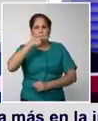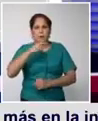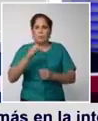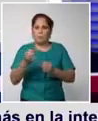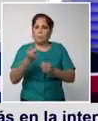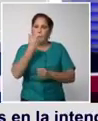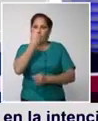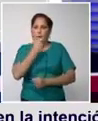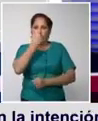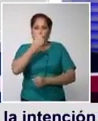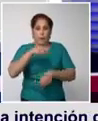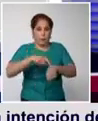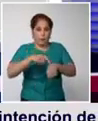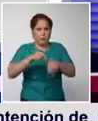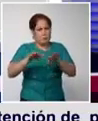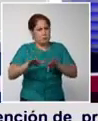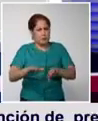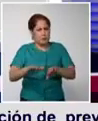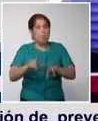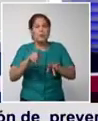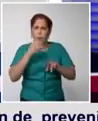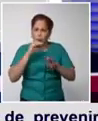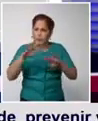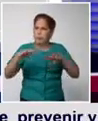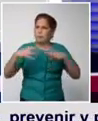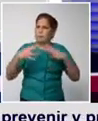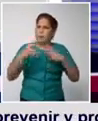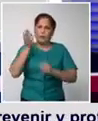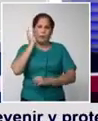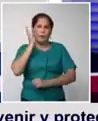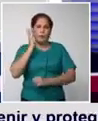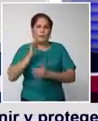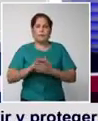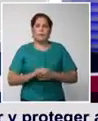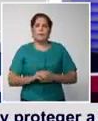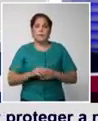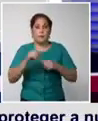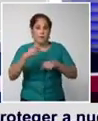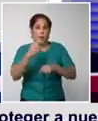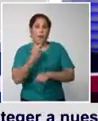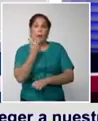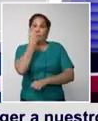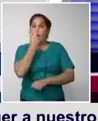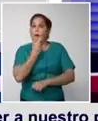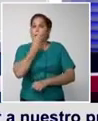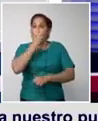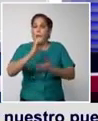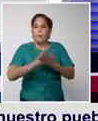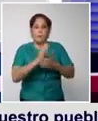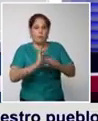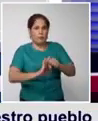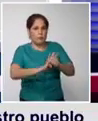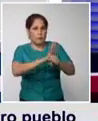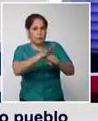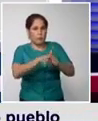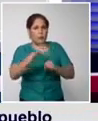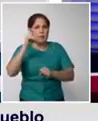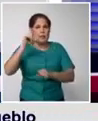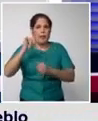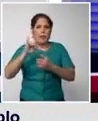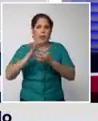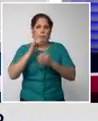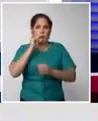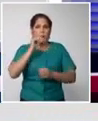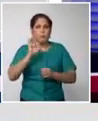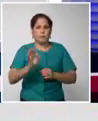doctora. A esta hora usted conéctese. Estamos hablando sobre Mambisa, un candidato vacunal anti-COVID-19 del Centro de Ingeniería